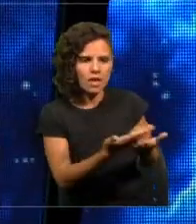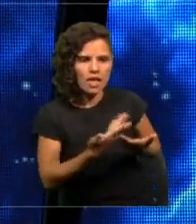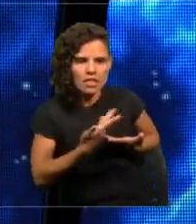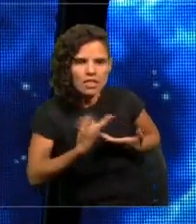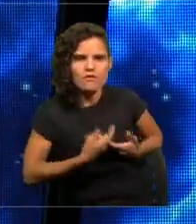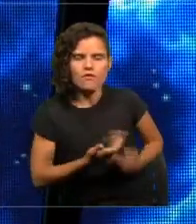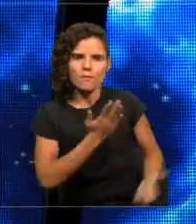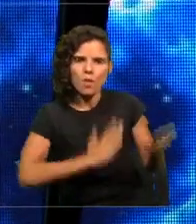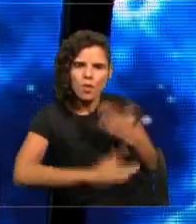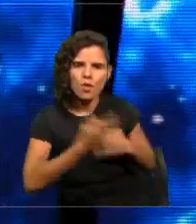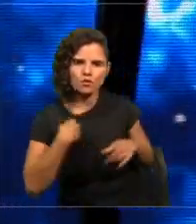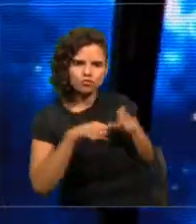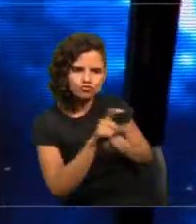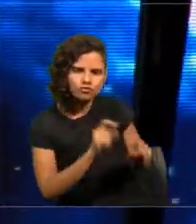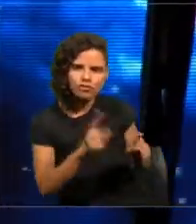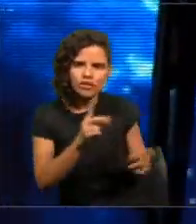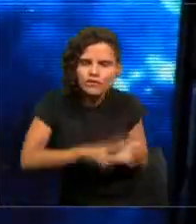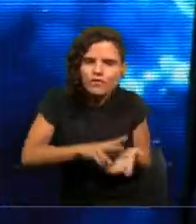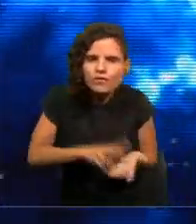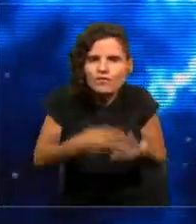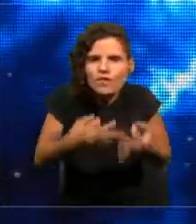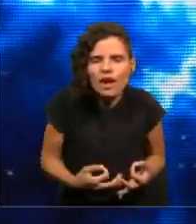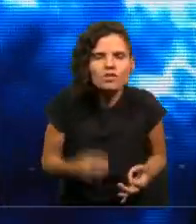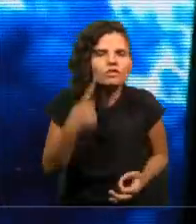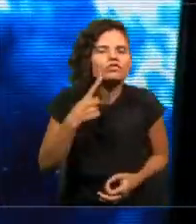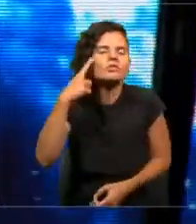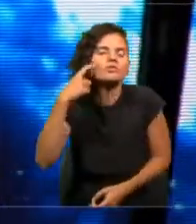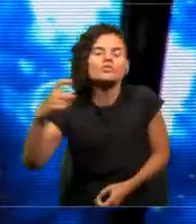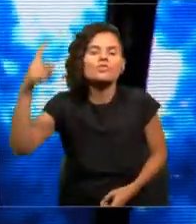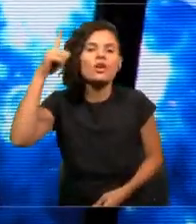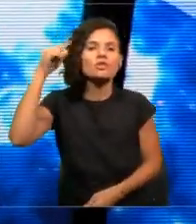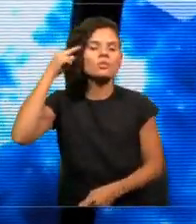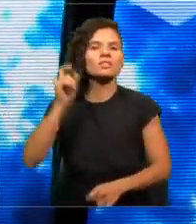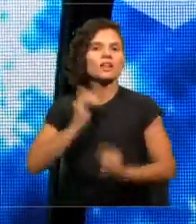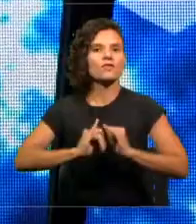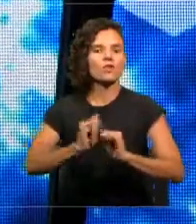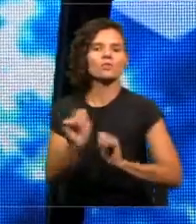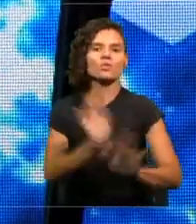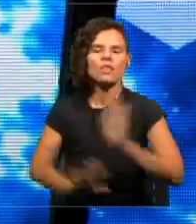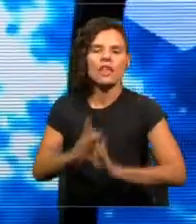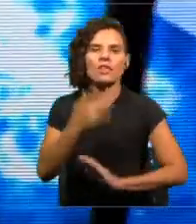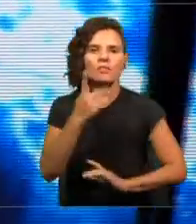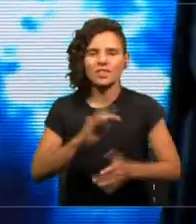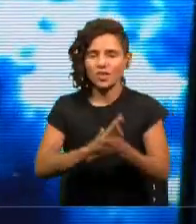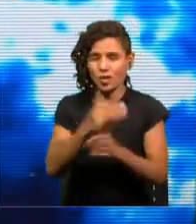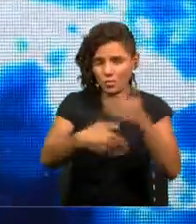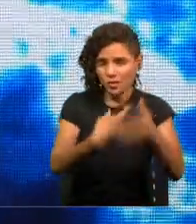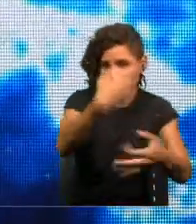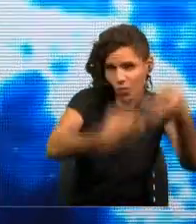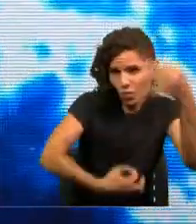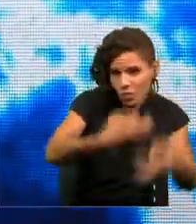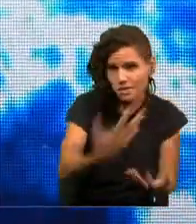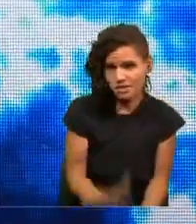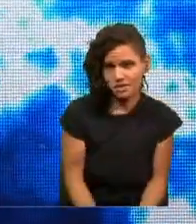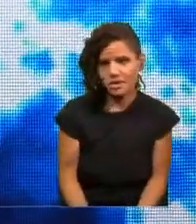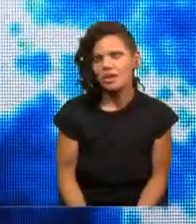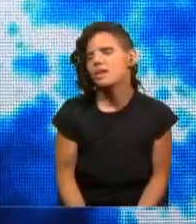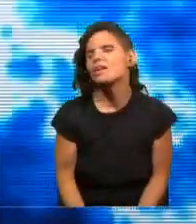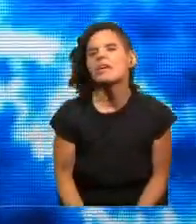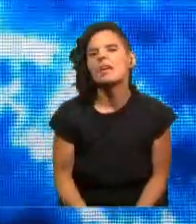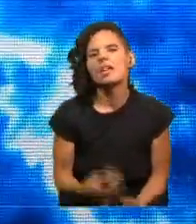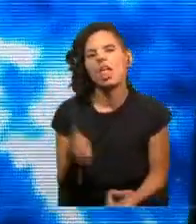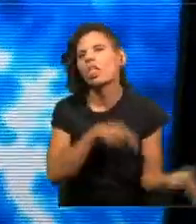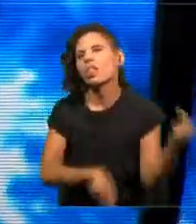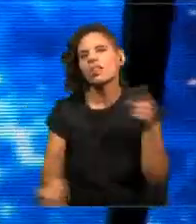real que no sea solamente una utopía porque los procedimientos judiciales son muy